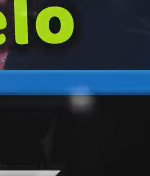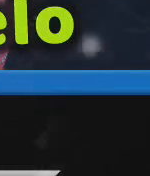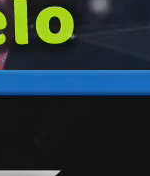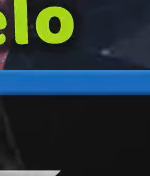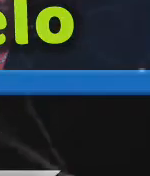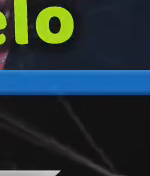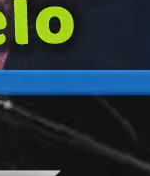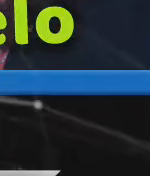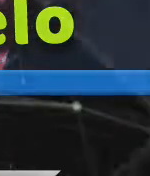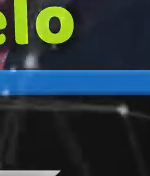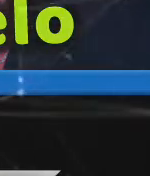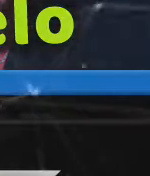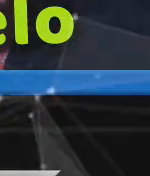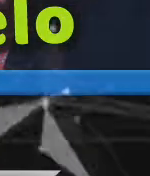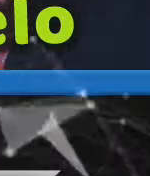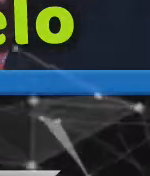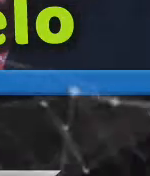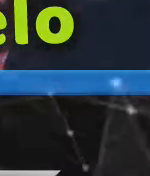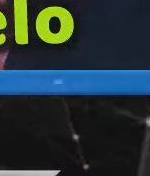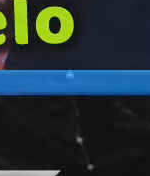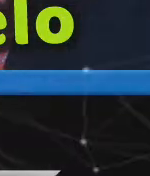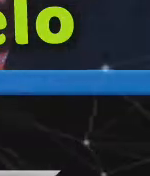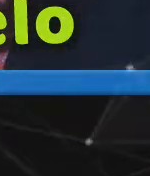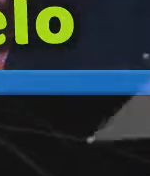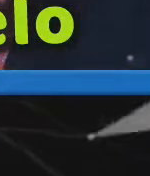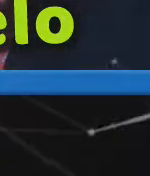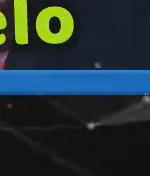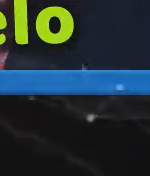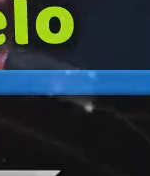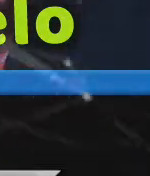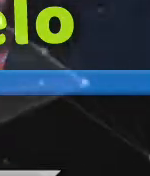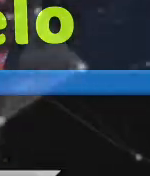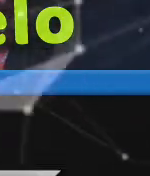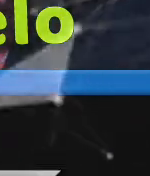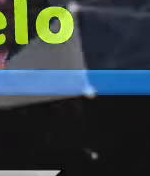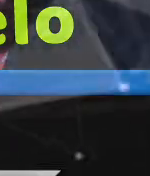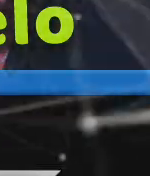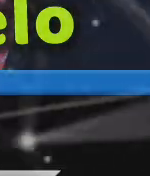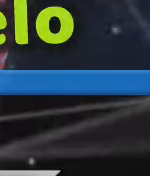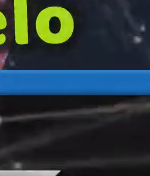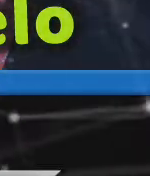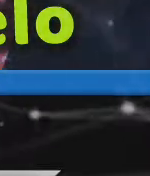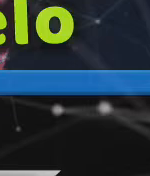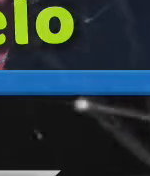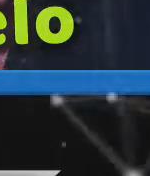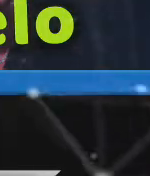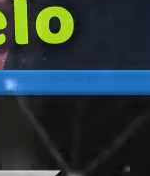La conferencia del presidente Andrés Manuel López Obrador en 5 minutos o menos.